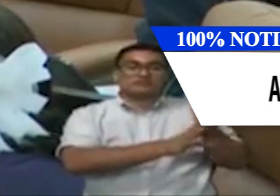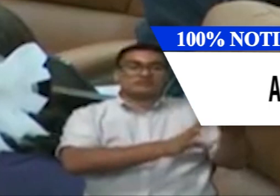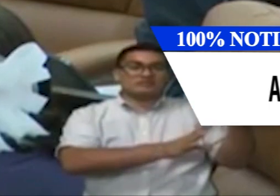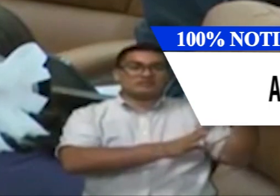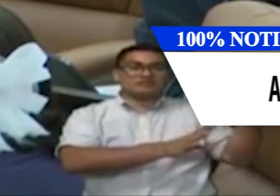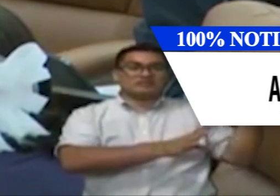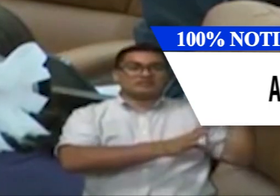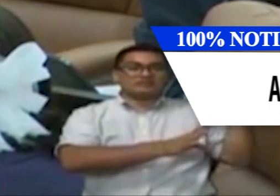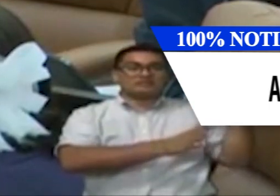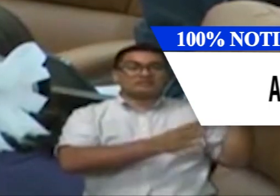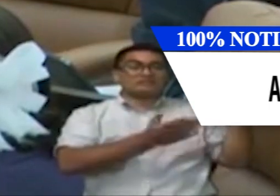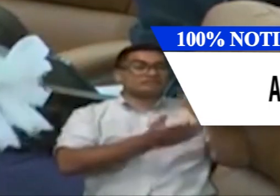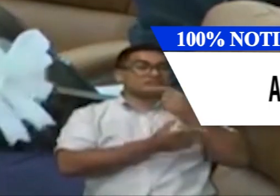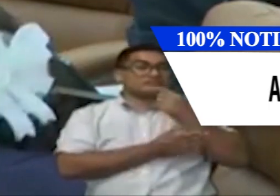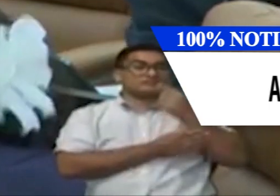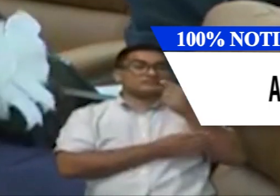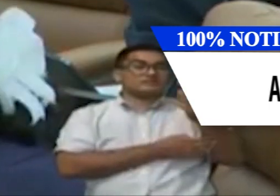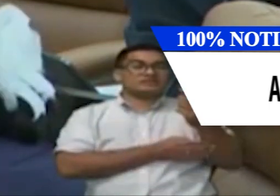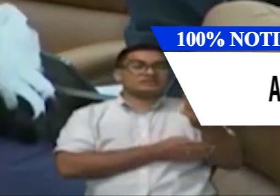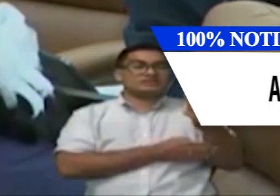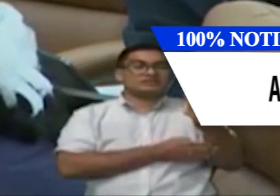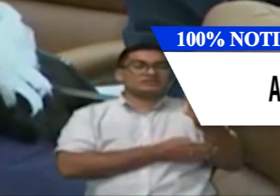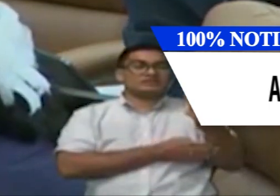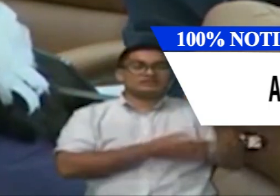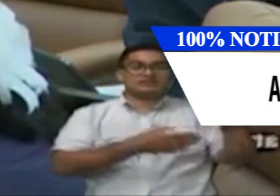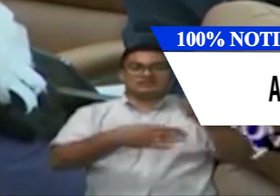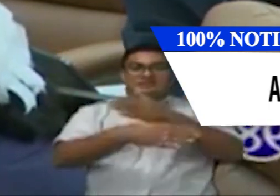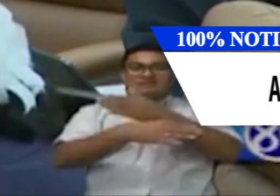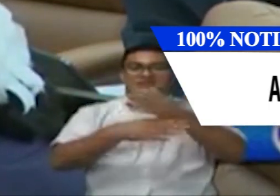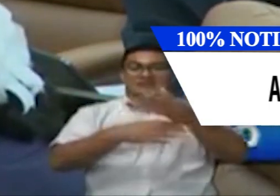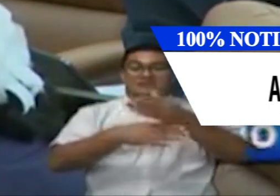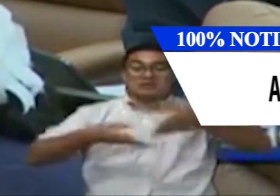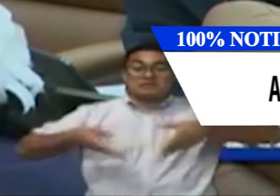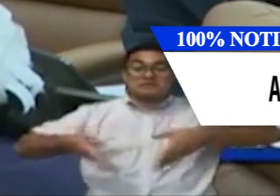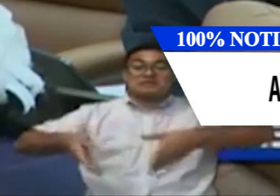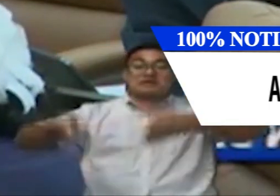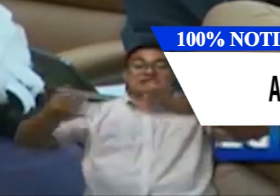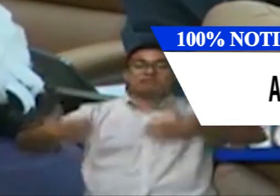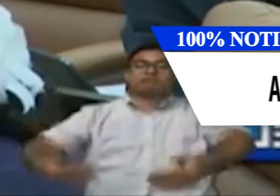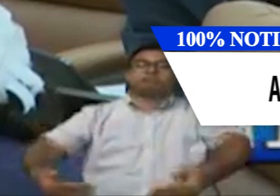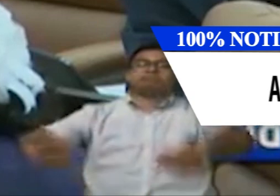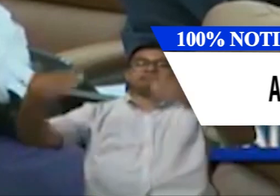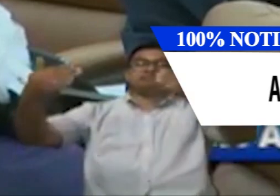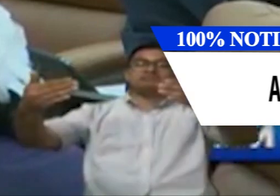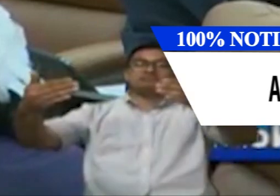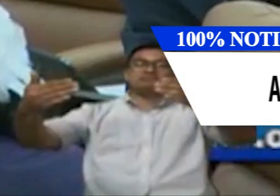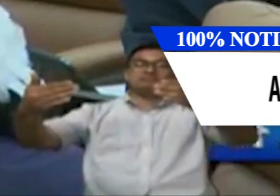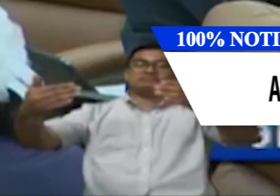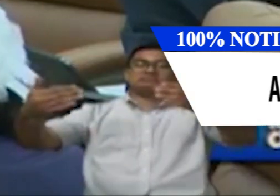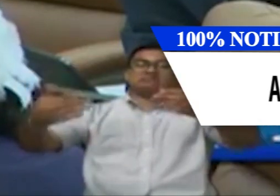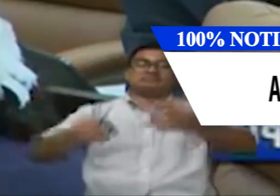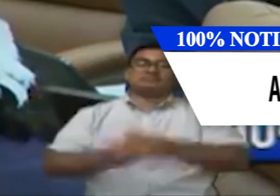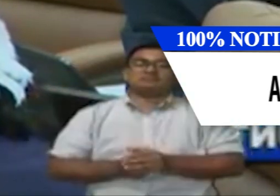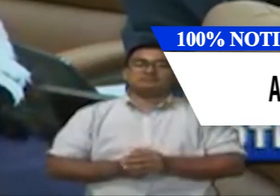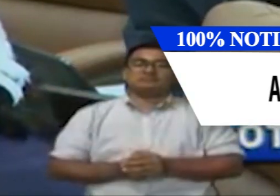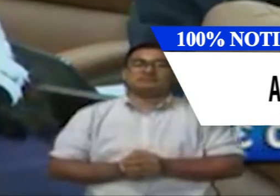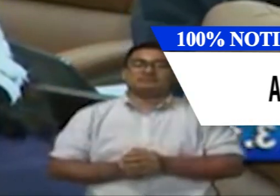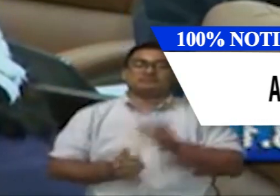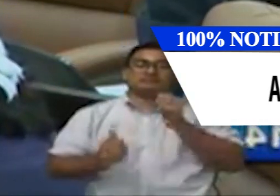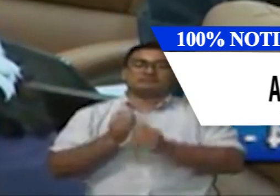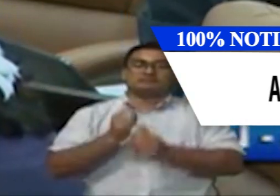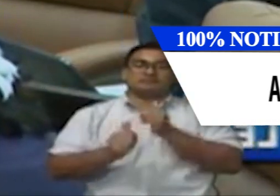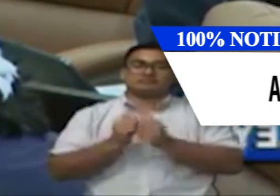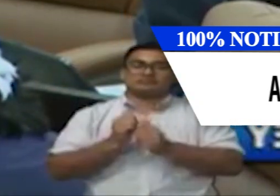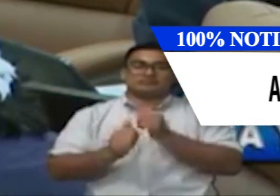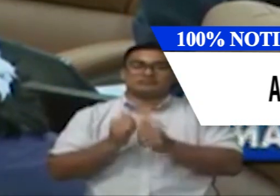la oferta generada por los bloqueos de carretera y las